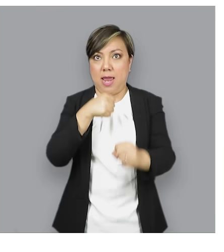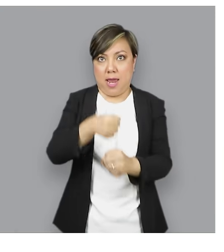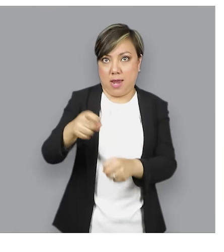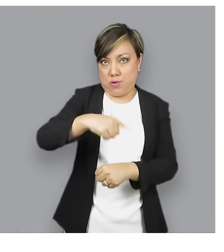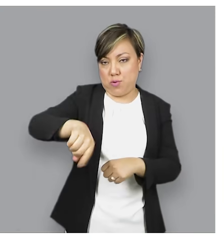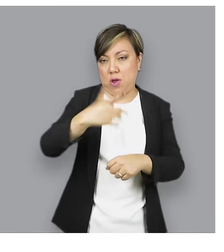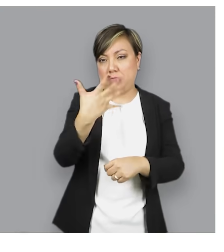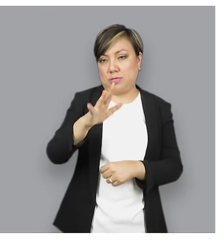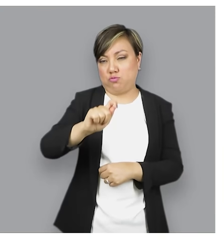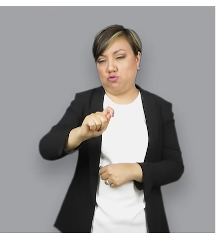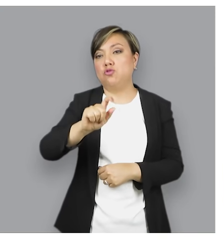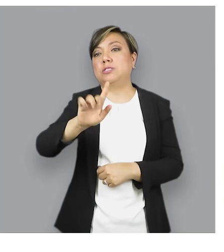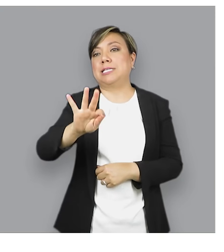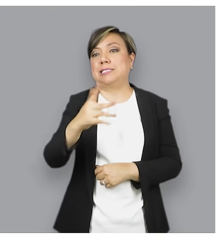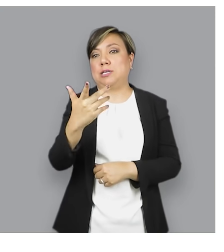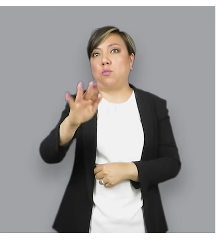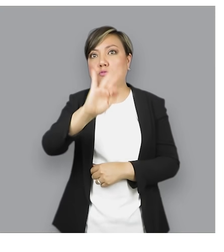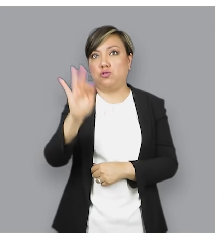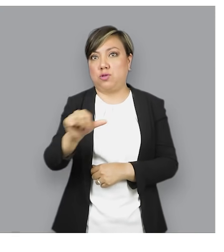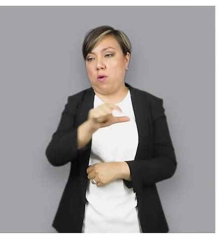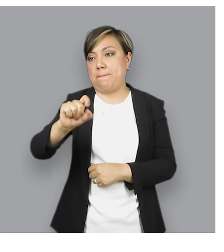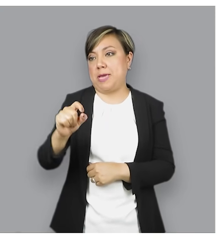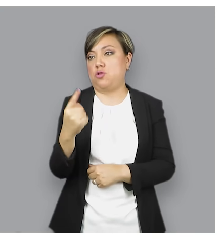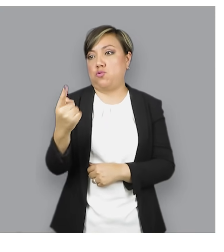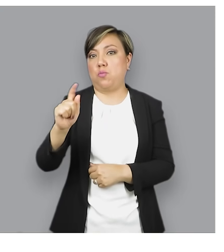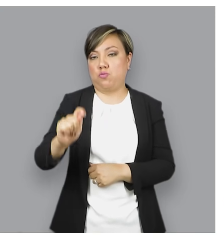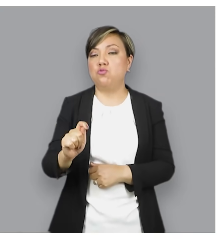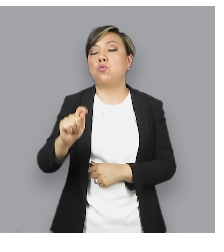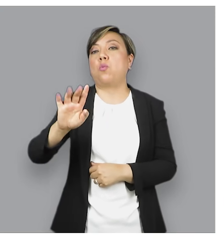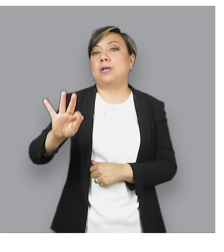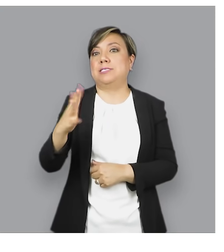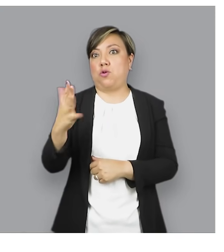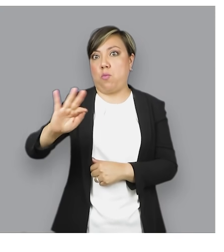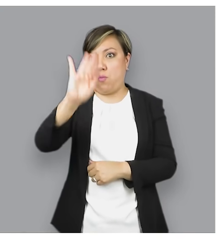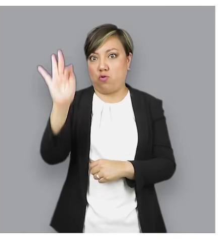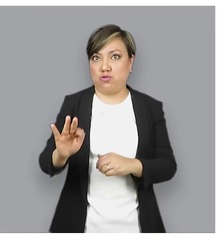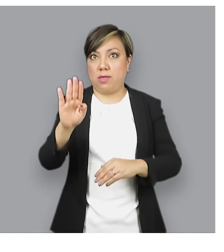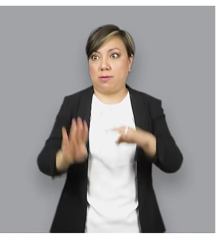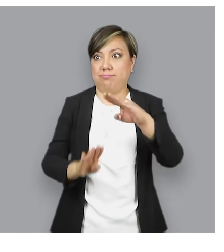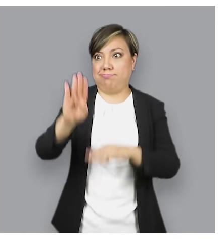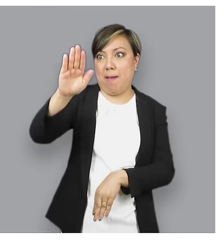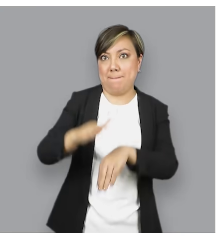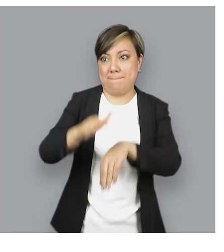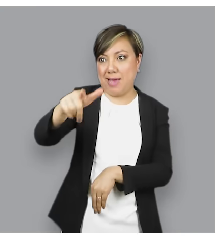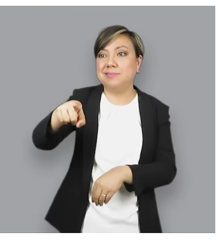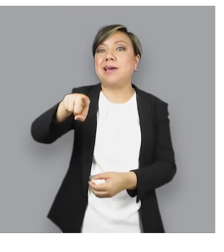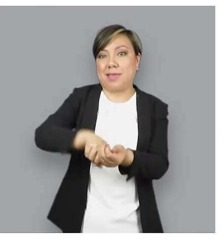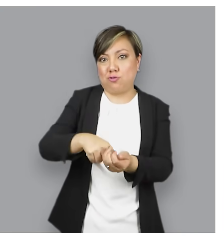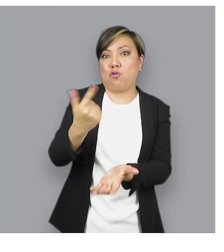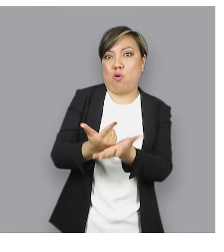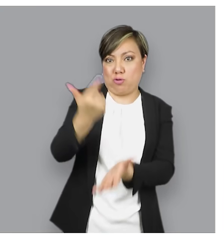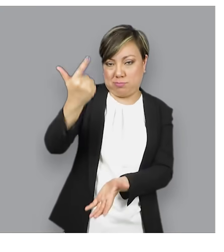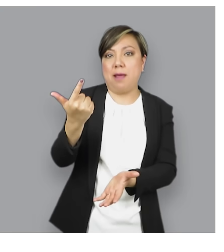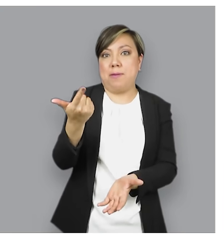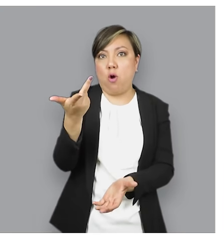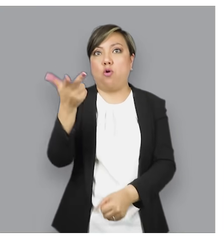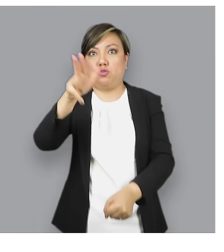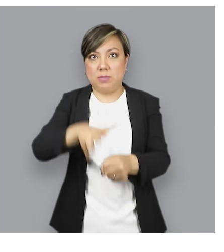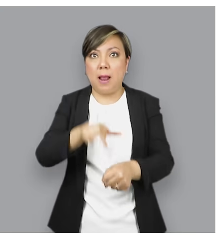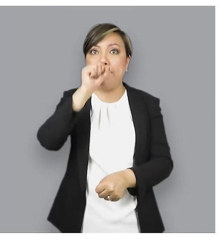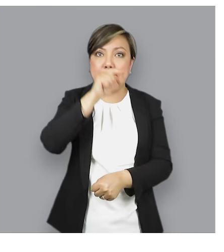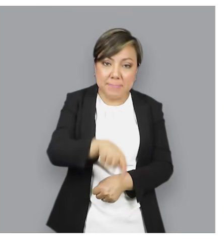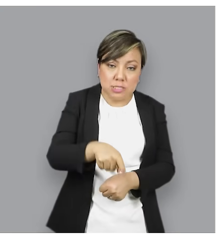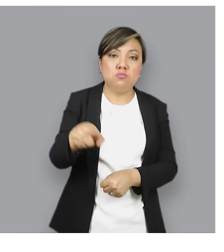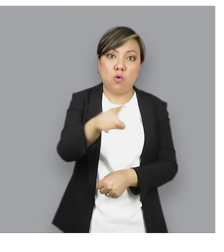pasó del 10.75% al 21.45% de cuadros graves que terminaron en unidades de cuidados intensivos.